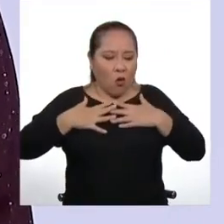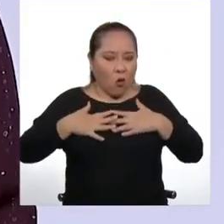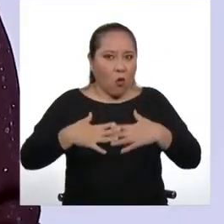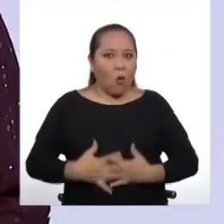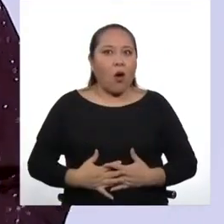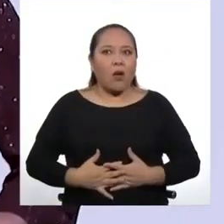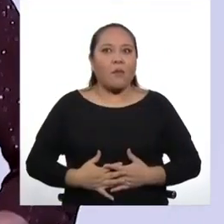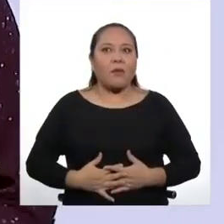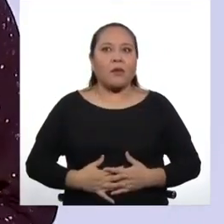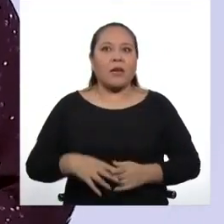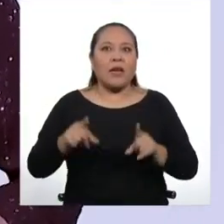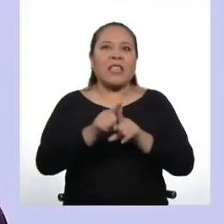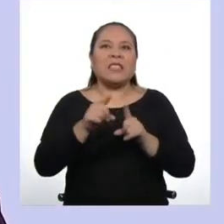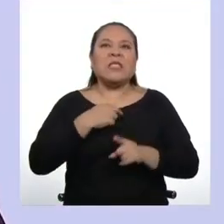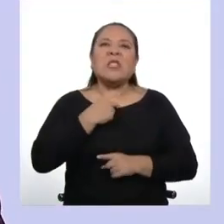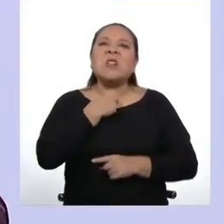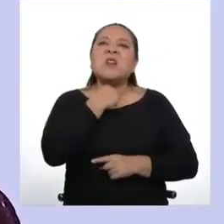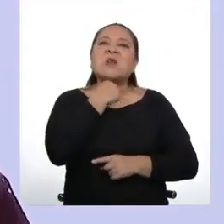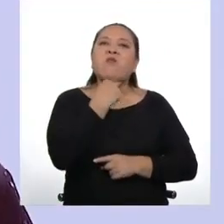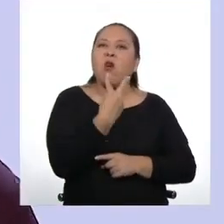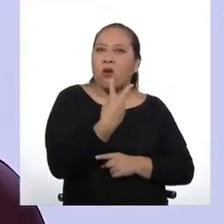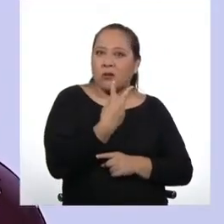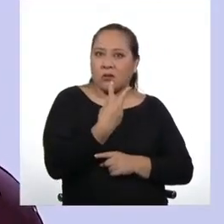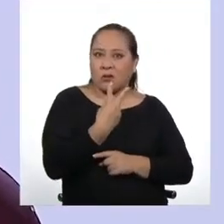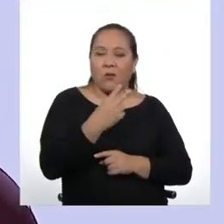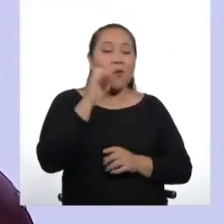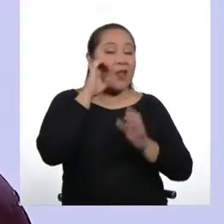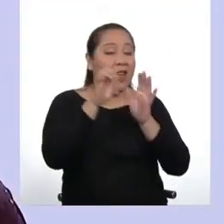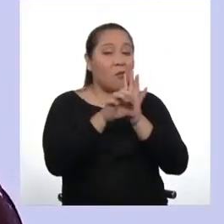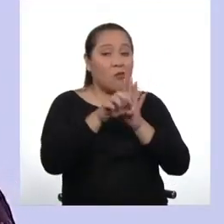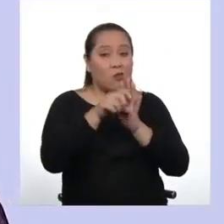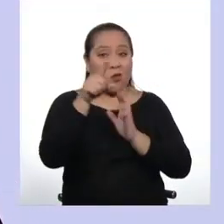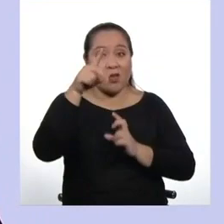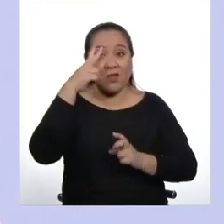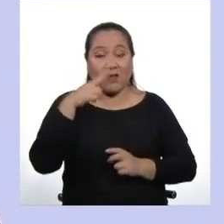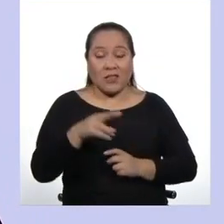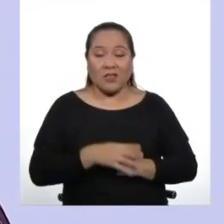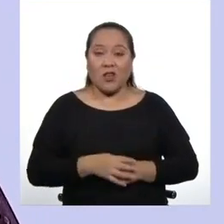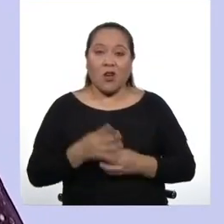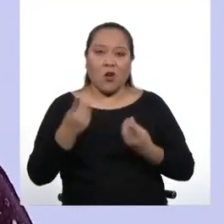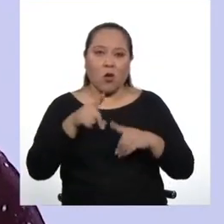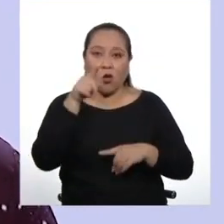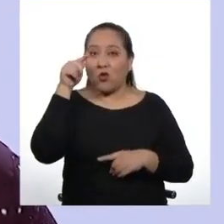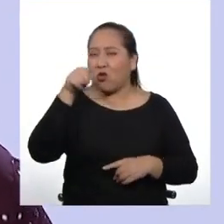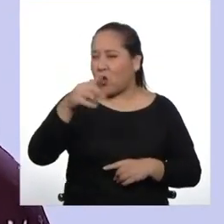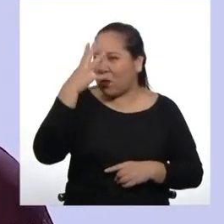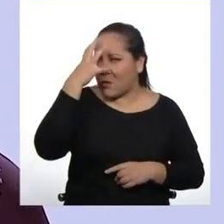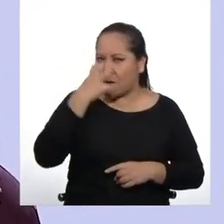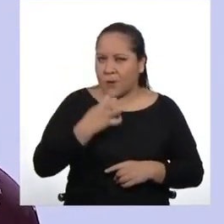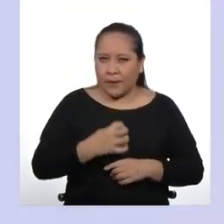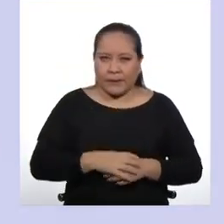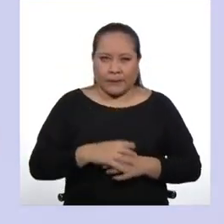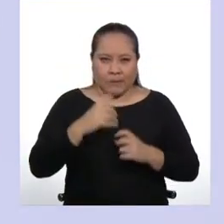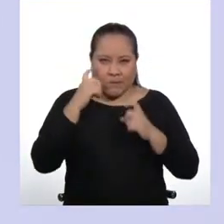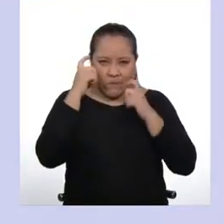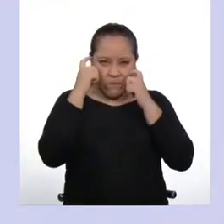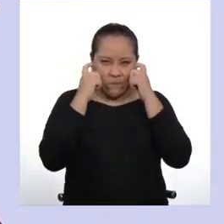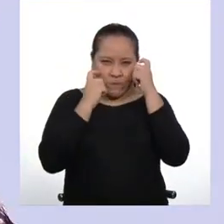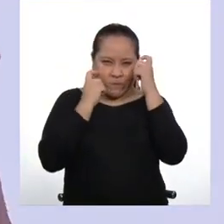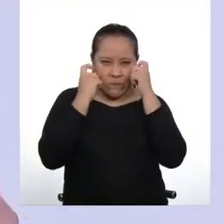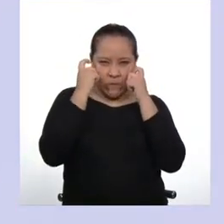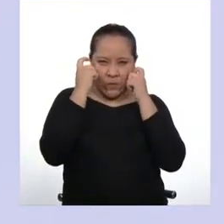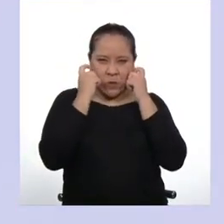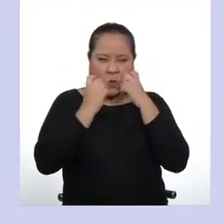cuerpo y hasta con la voz. Por ejemplo, ¿te has dado cuenta de que cuando te molestas haces expresiones con